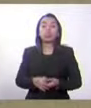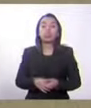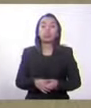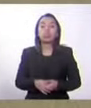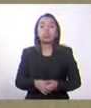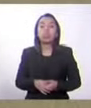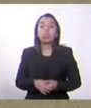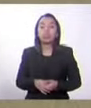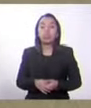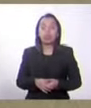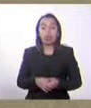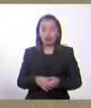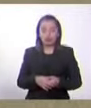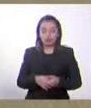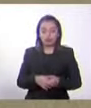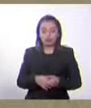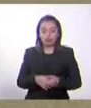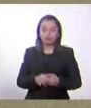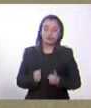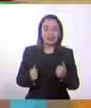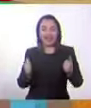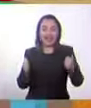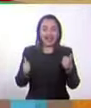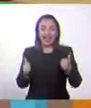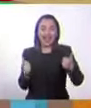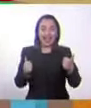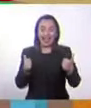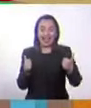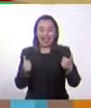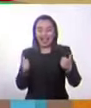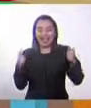Ya estamos listos para la fiesta del manglar.